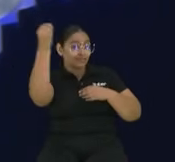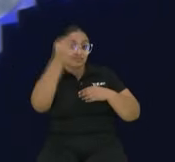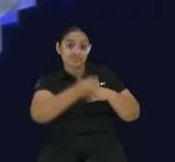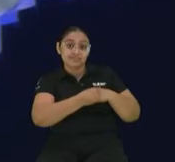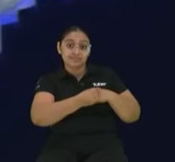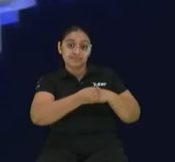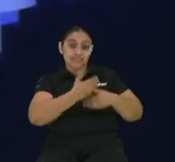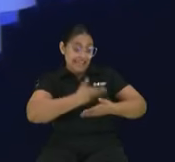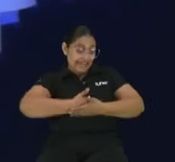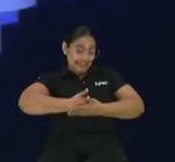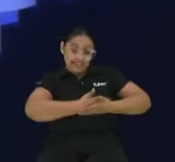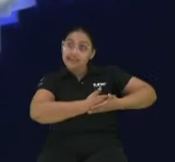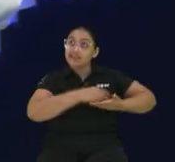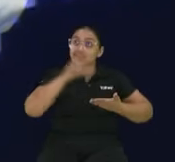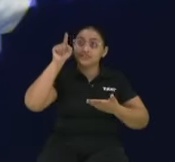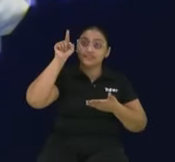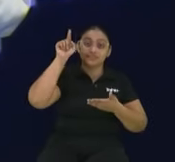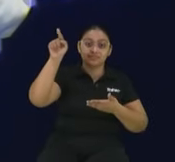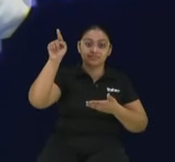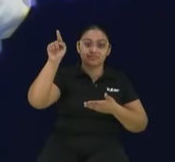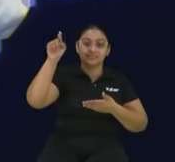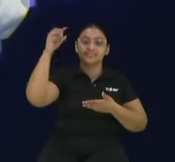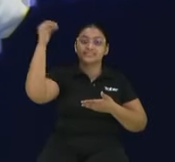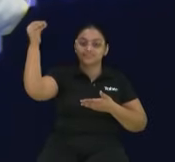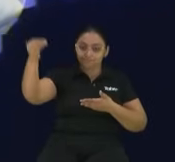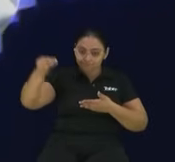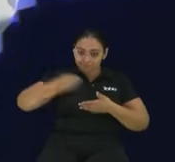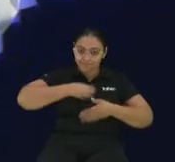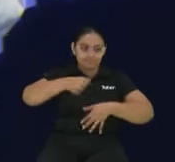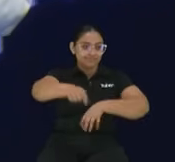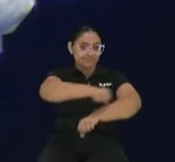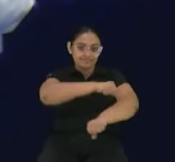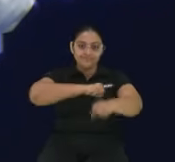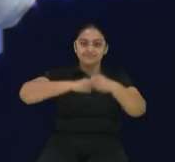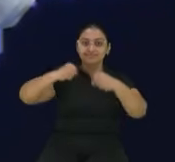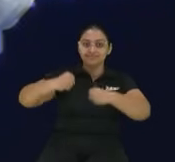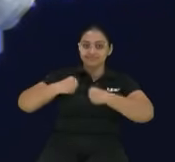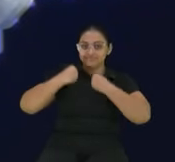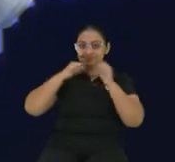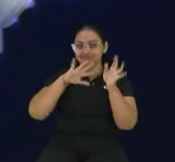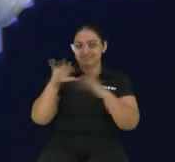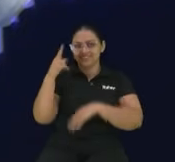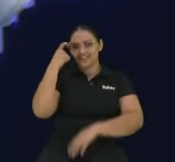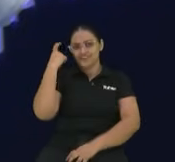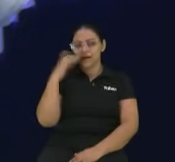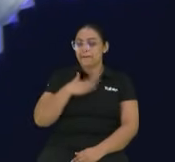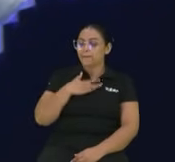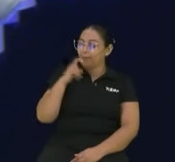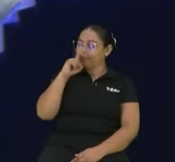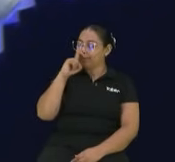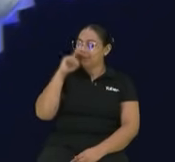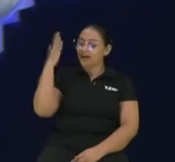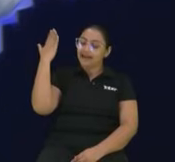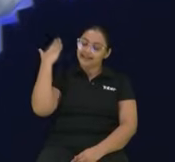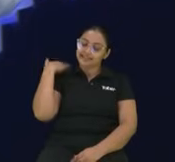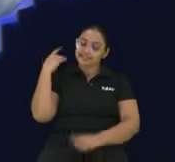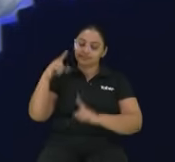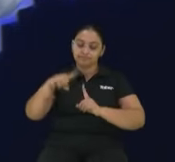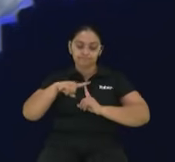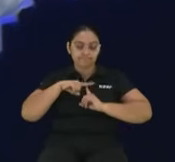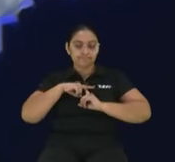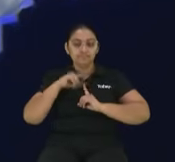Dios ahí viene la valentía mi papá cuenta una historia en Ciudad Delgado aquí en San